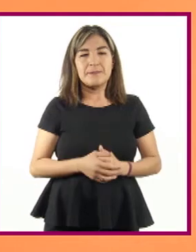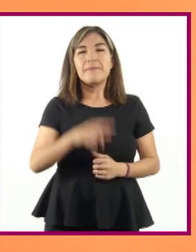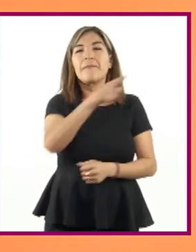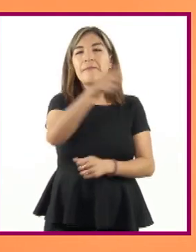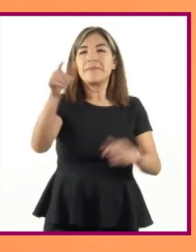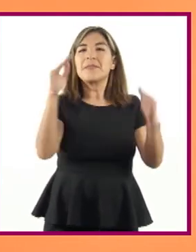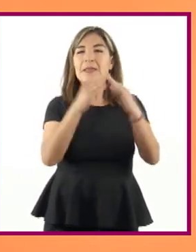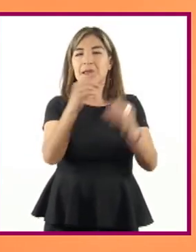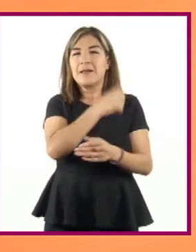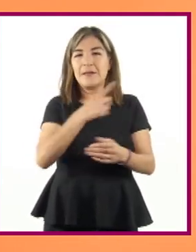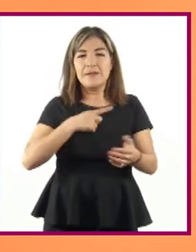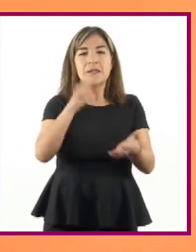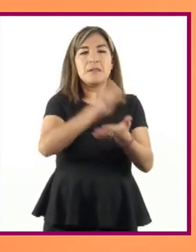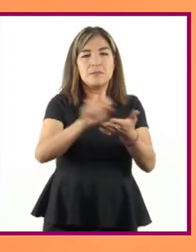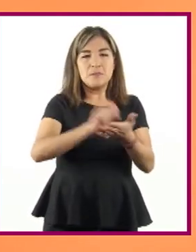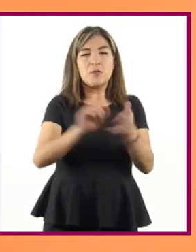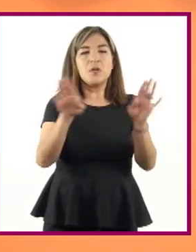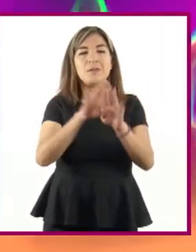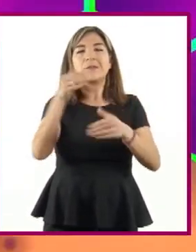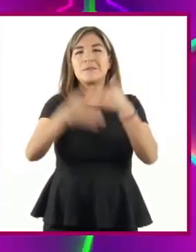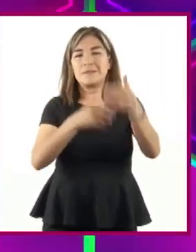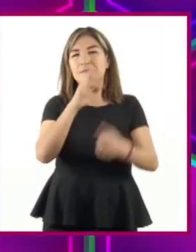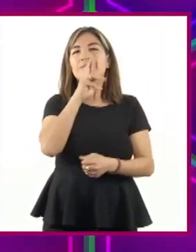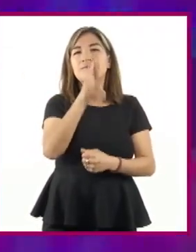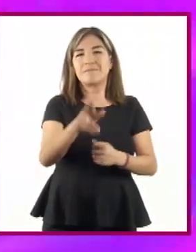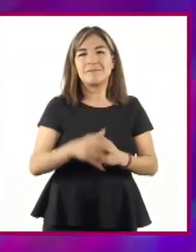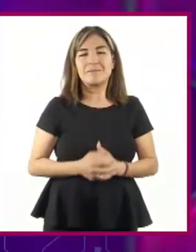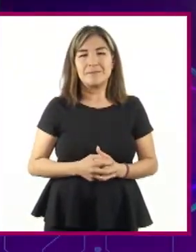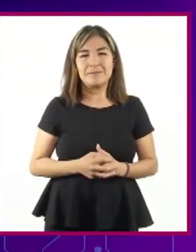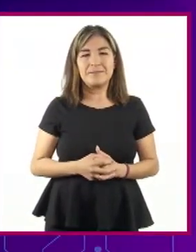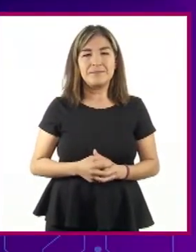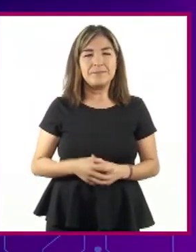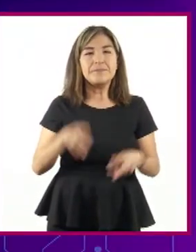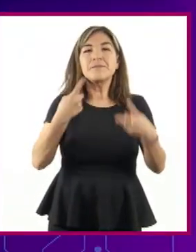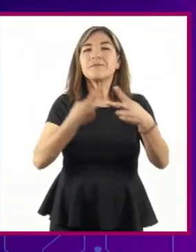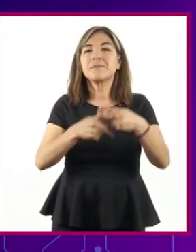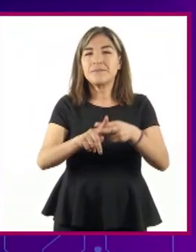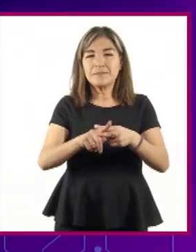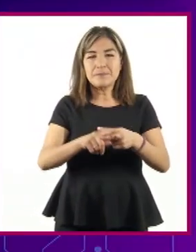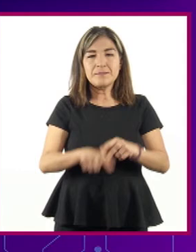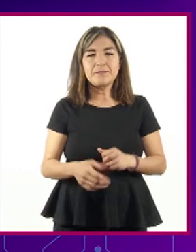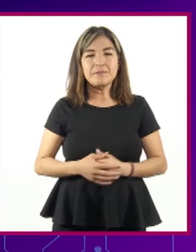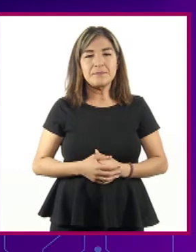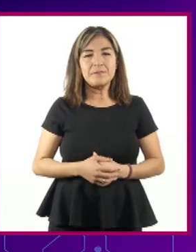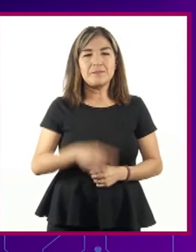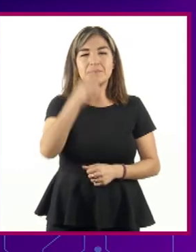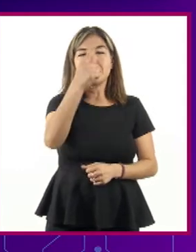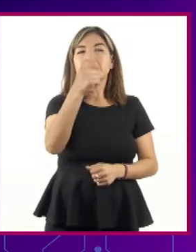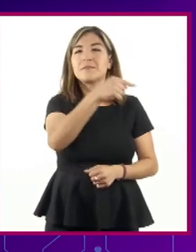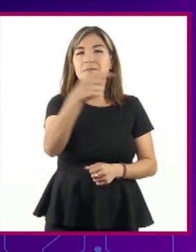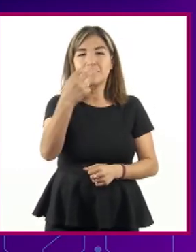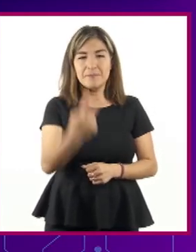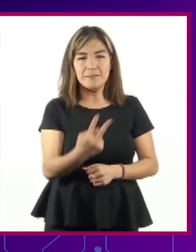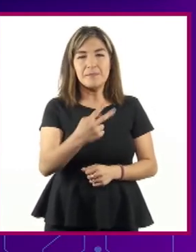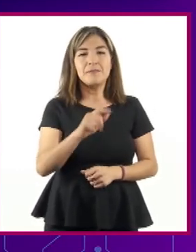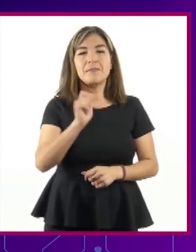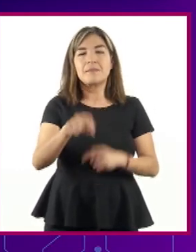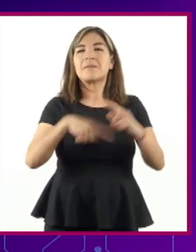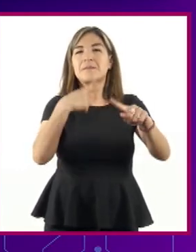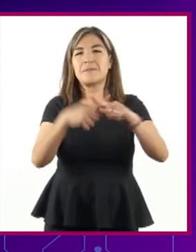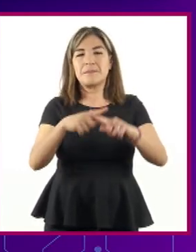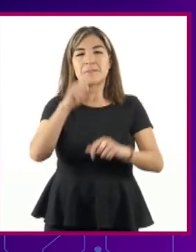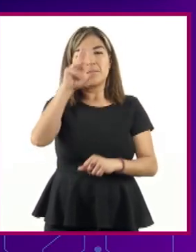casa, tomen nota de los procedimientos y resultados. Comencemos multiplicando 1/2 por 80, que es igual a 80